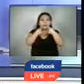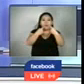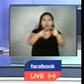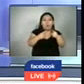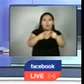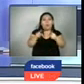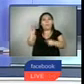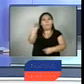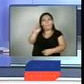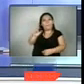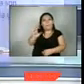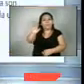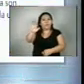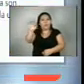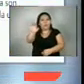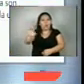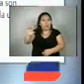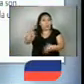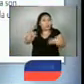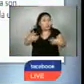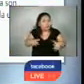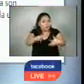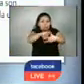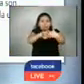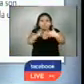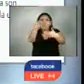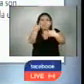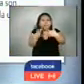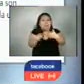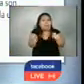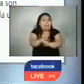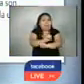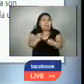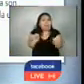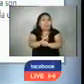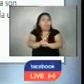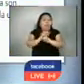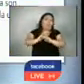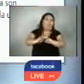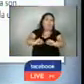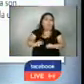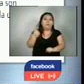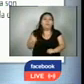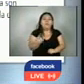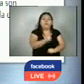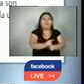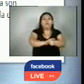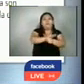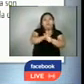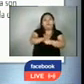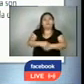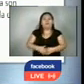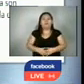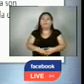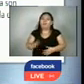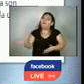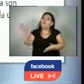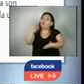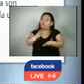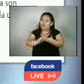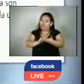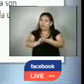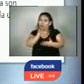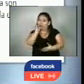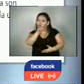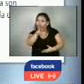el miércoles 5 de enero, por tercer día consecutivo, no se reportaron muertes por COVID-19 en el país. Reiteran que adoptar un estilo